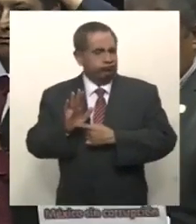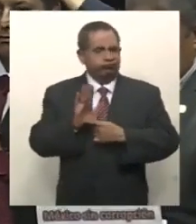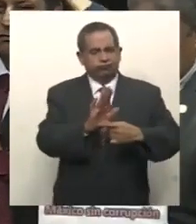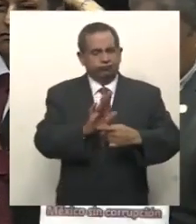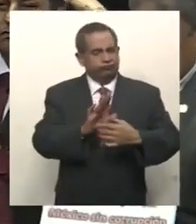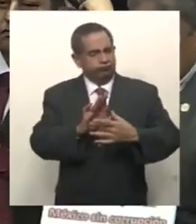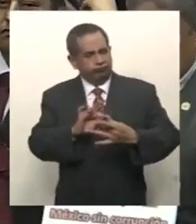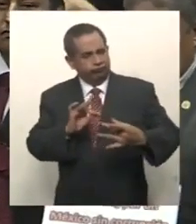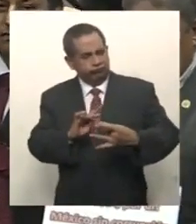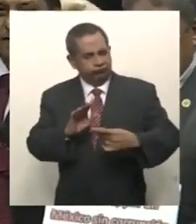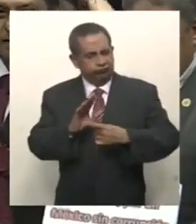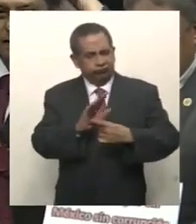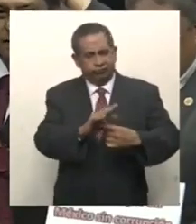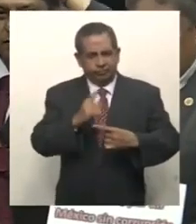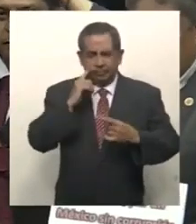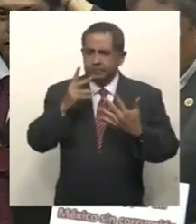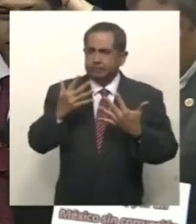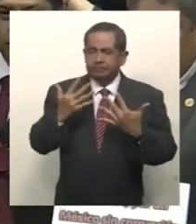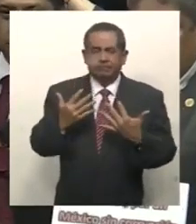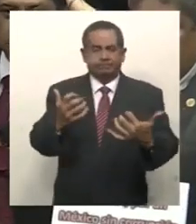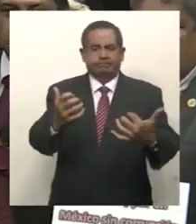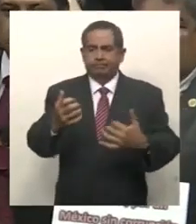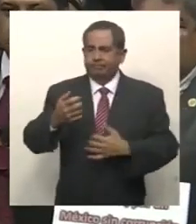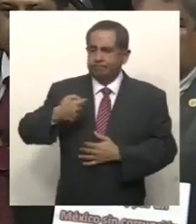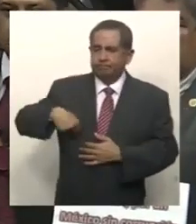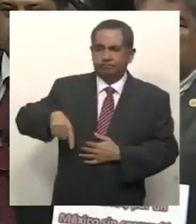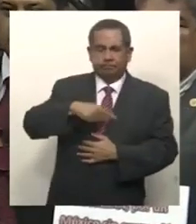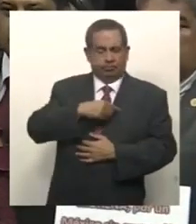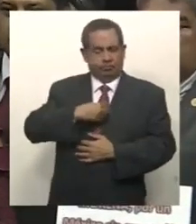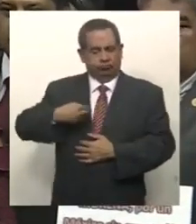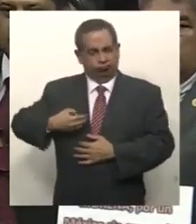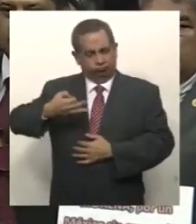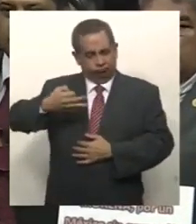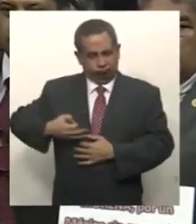de exhibir ante la población sus integrantes.